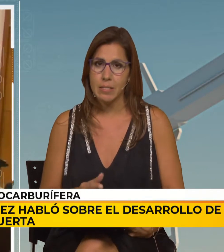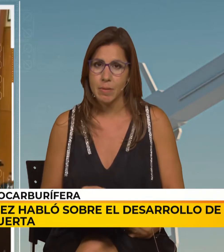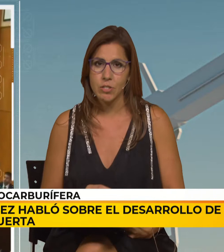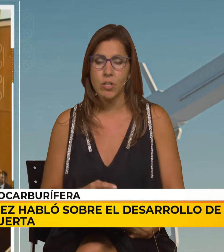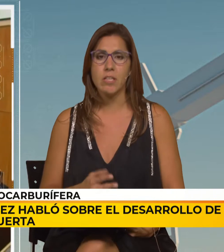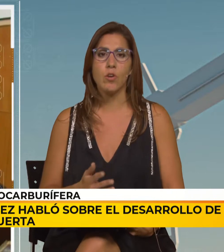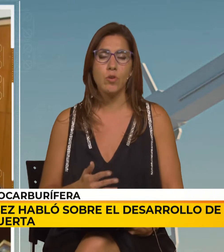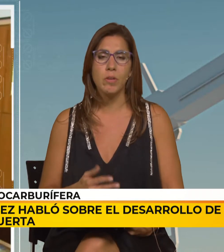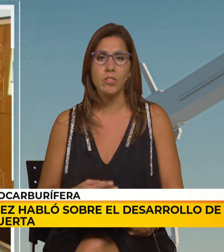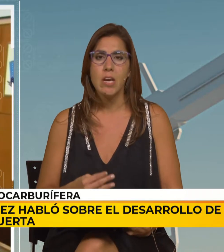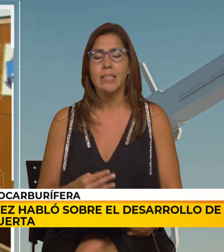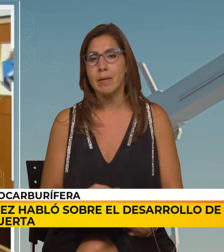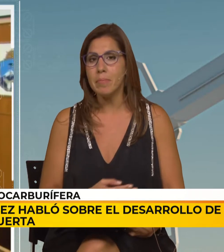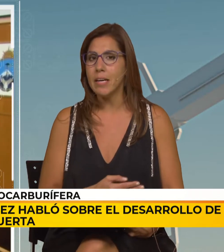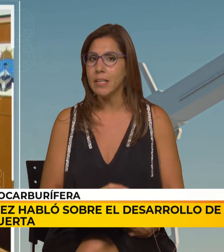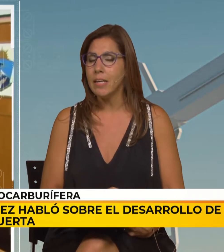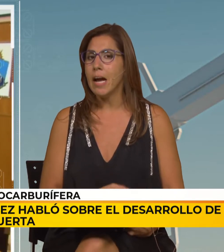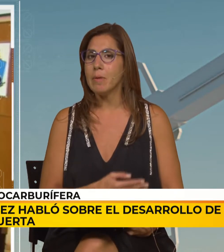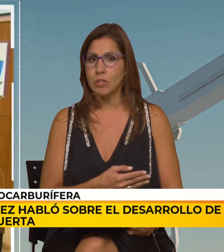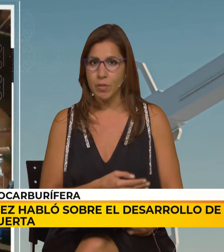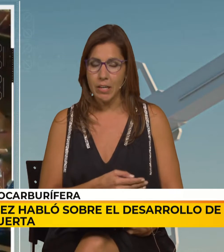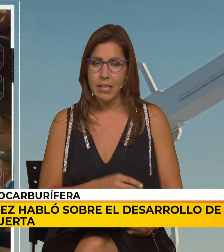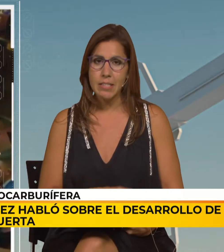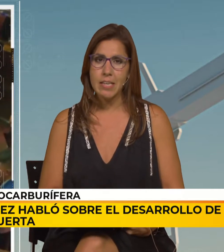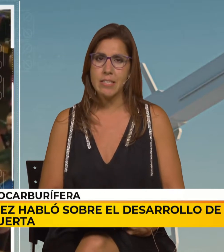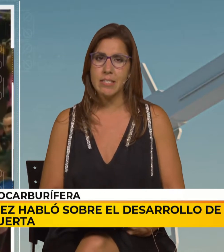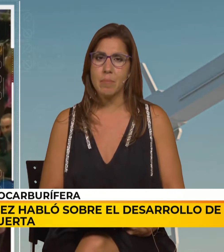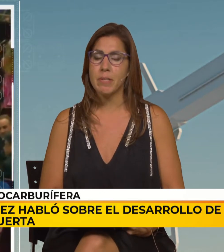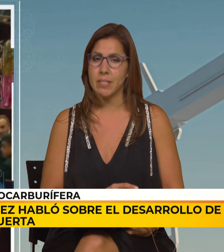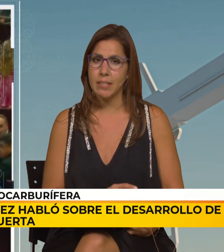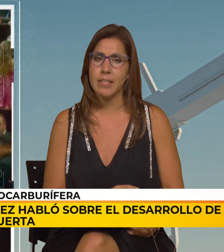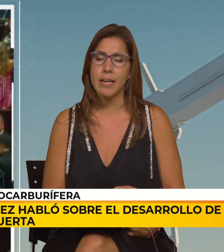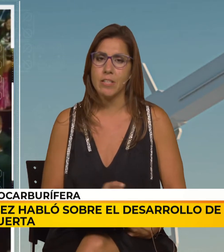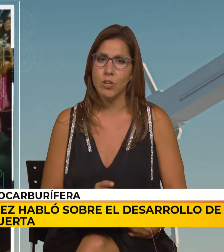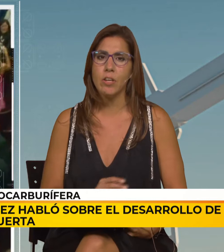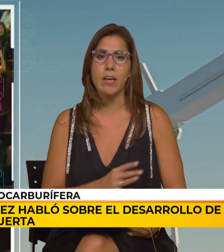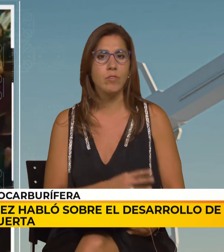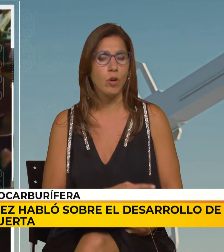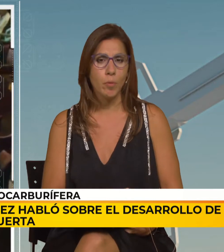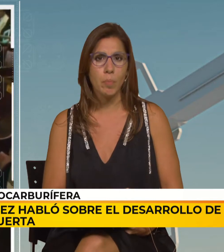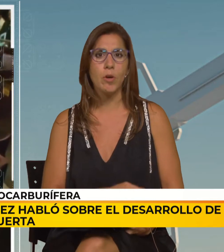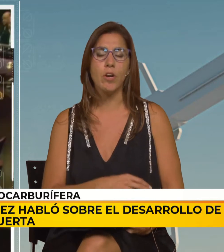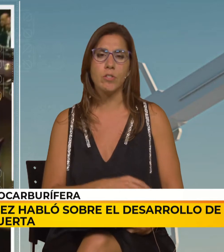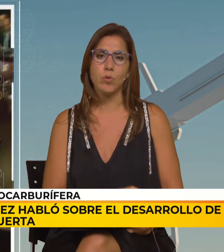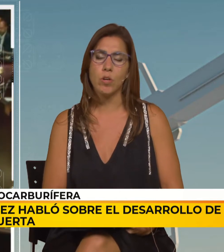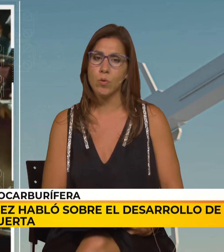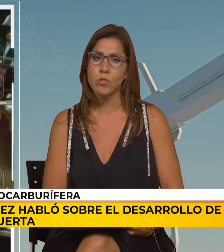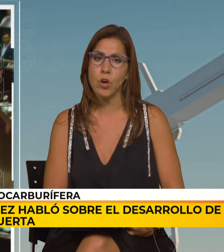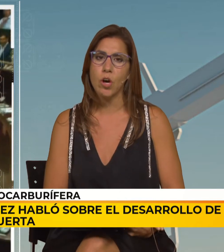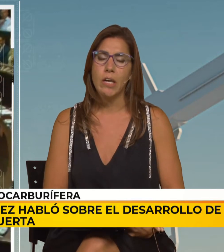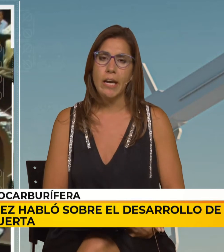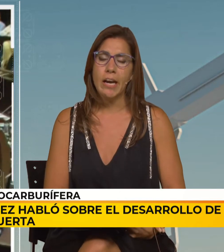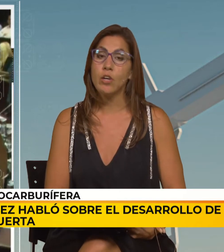las inversiones, a los números. También Alberto Fernández, el presidente de la Nación, que hizo lo propio en su